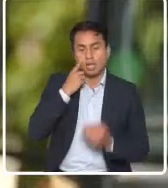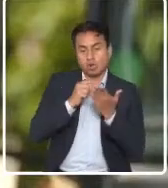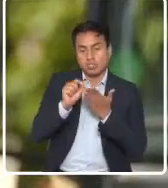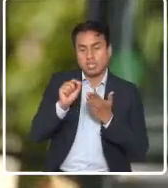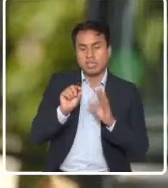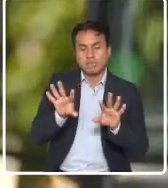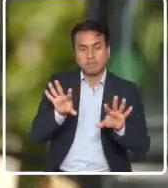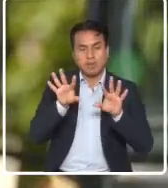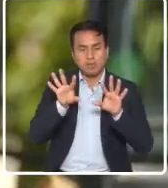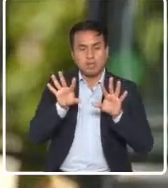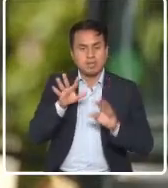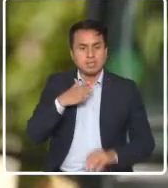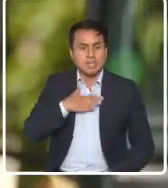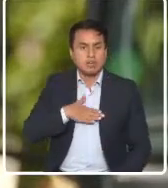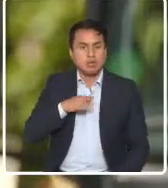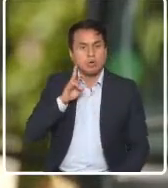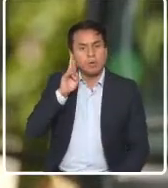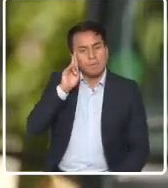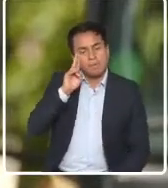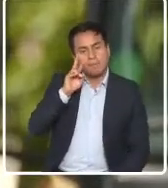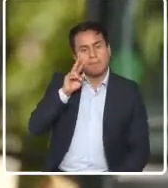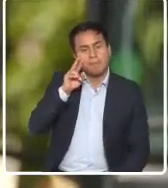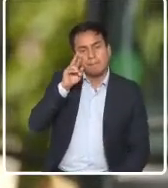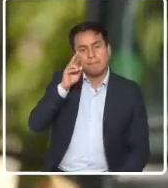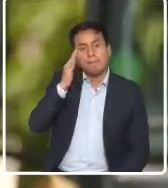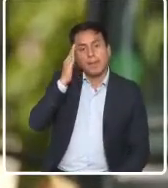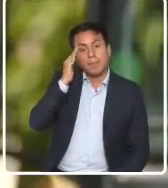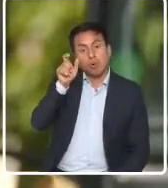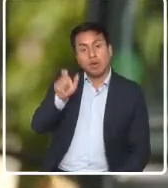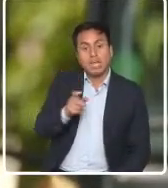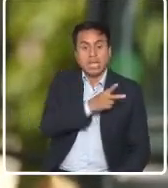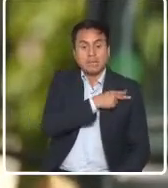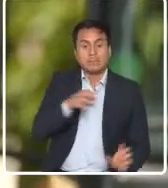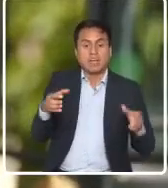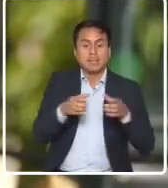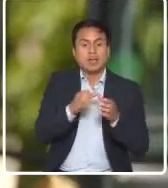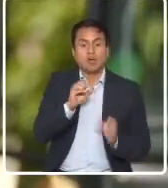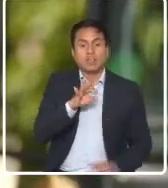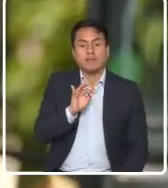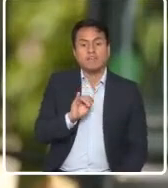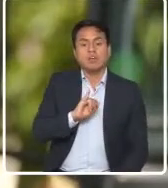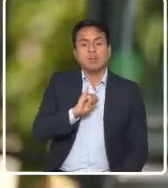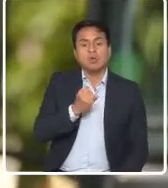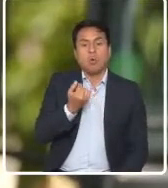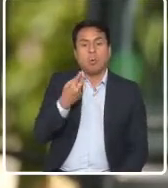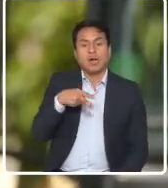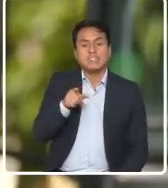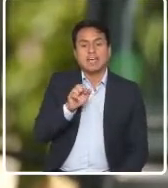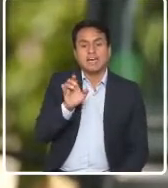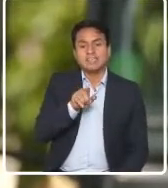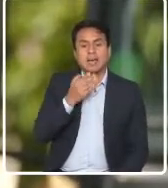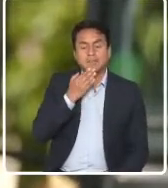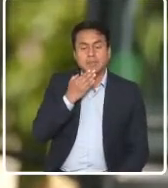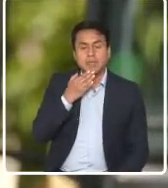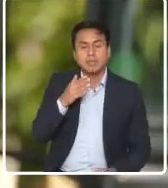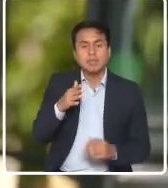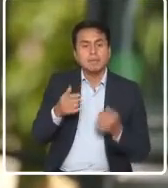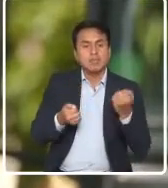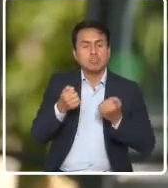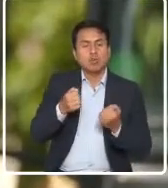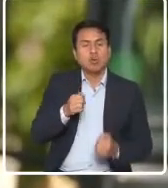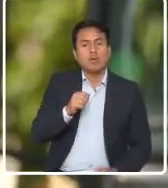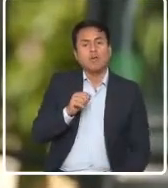reconocer y valorar la memoria del jefe de brigada de CONAF, Juan Sáez Martínez, y del piloto Fernando